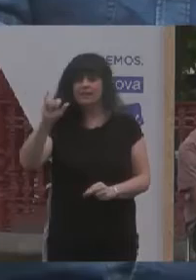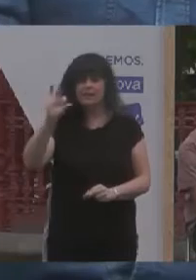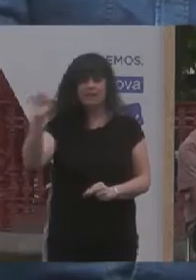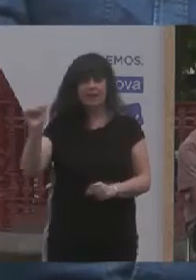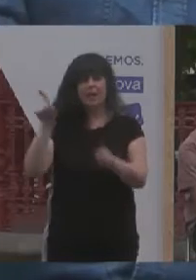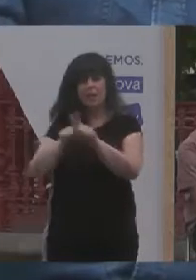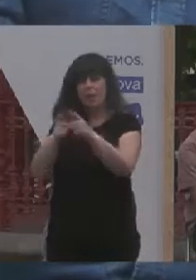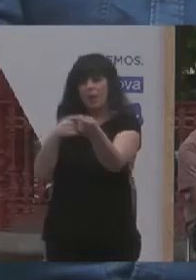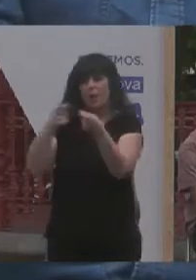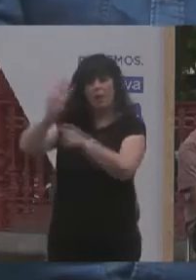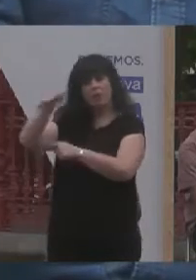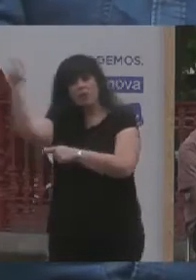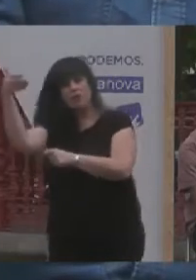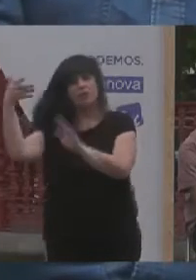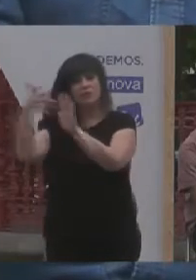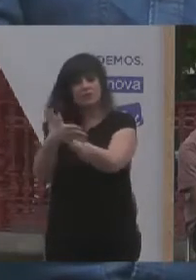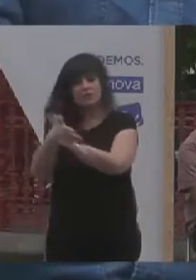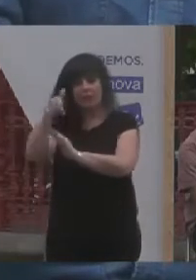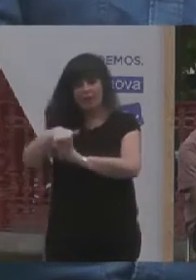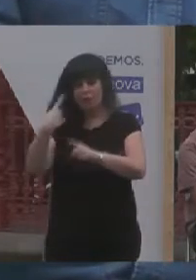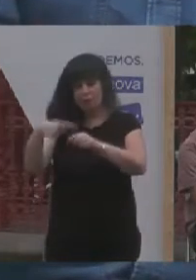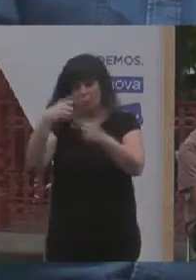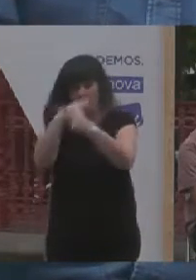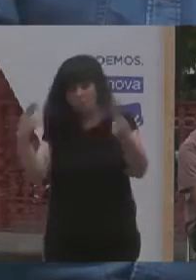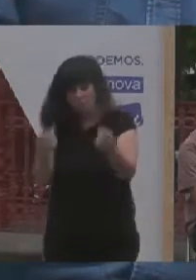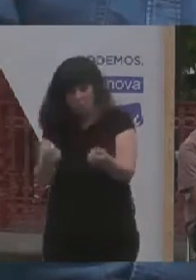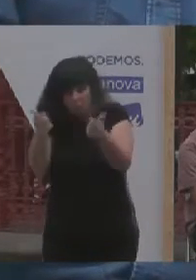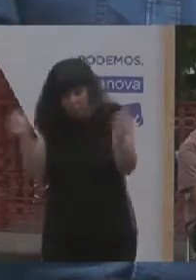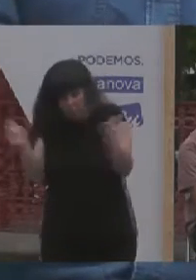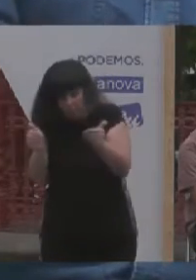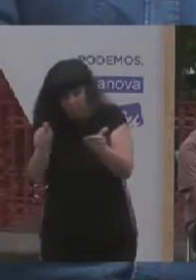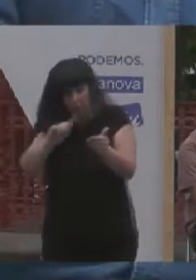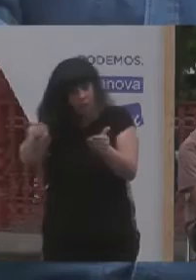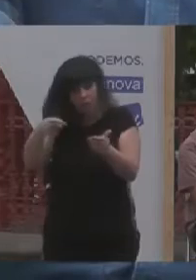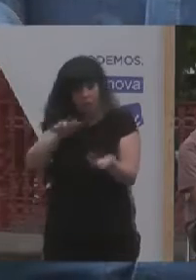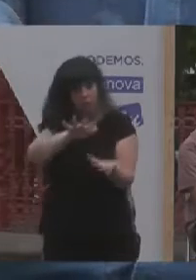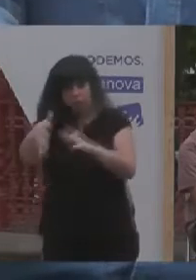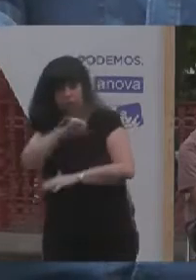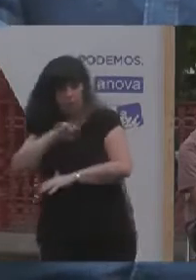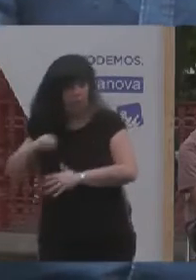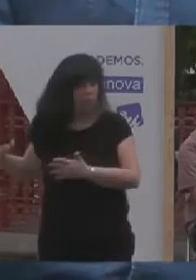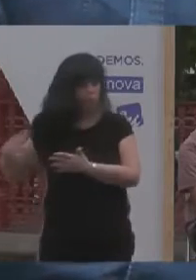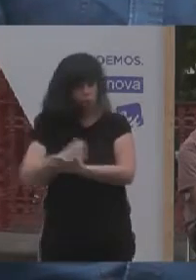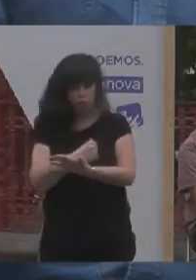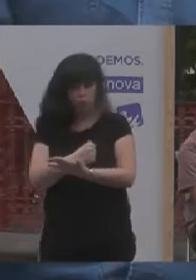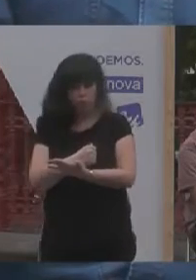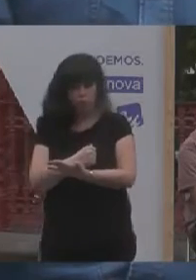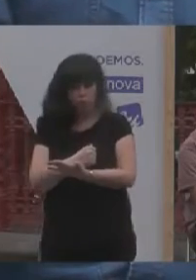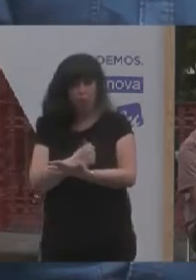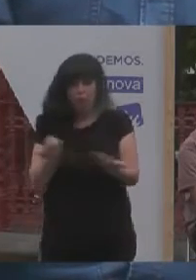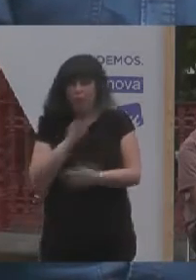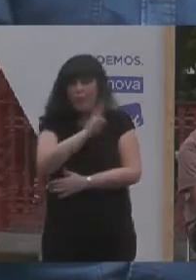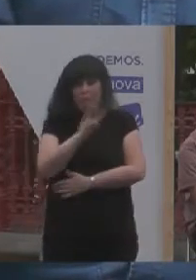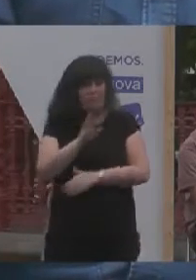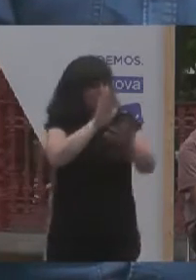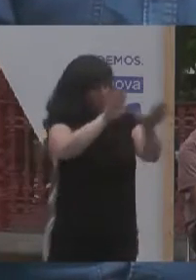que acabará por privatizar o pouco público que nos queda. Elas están a favor deso. As xentes que